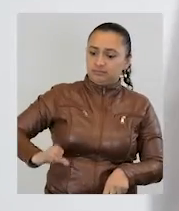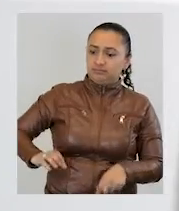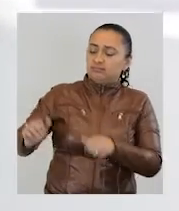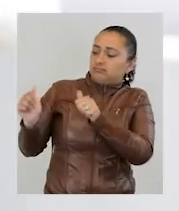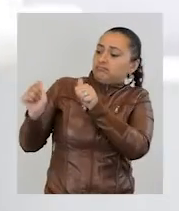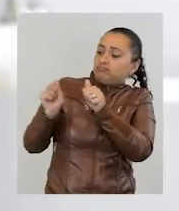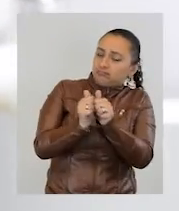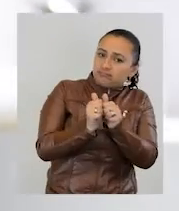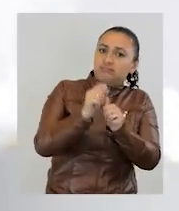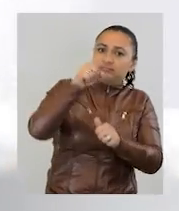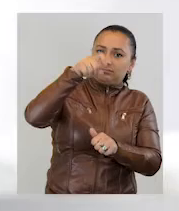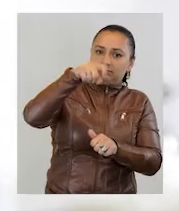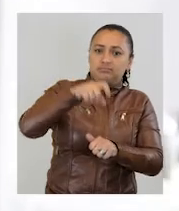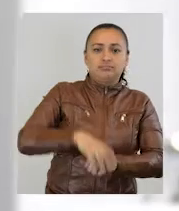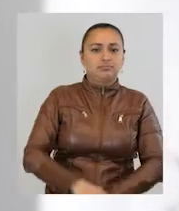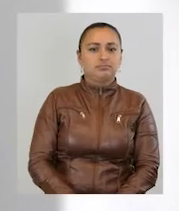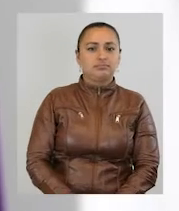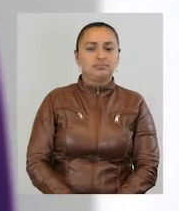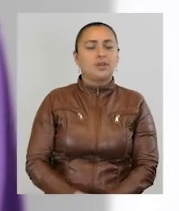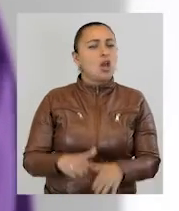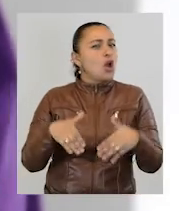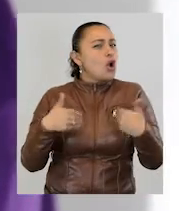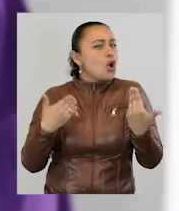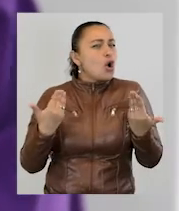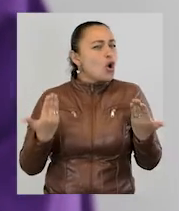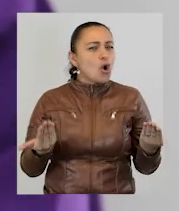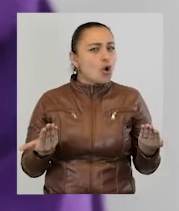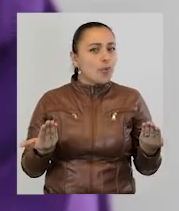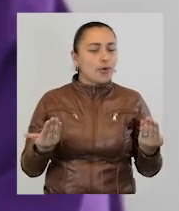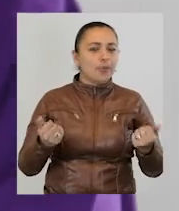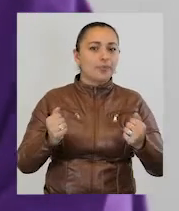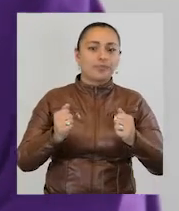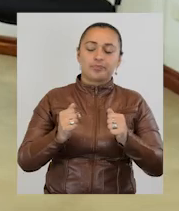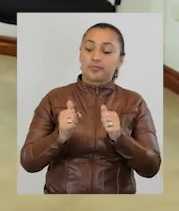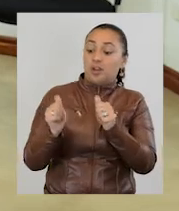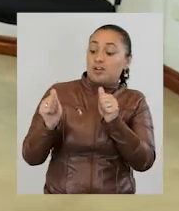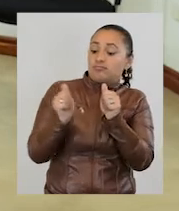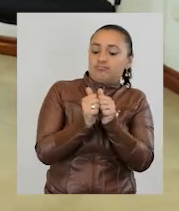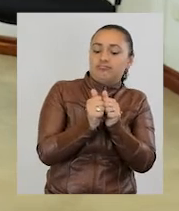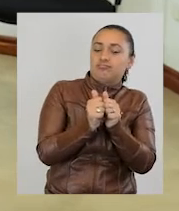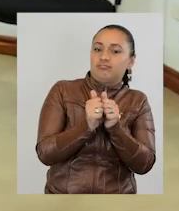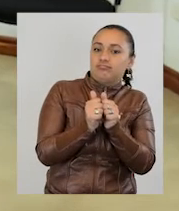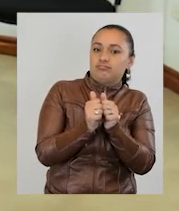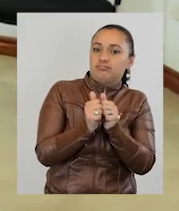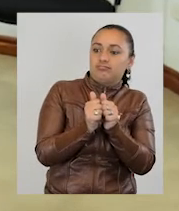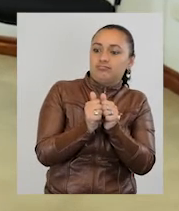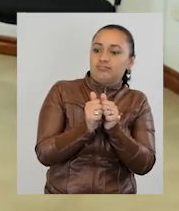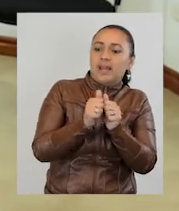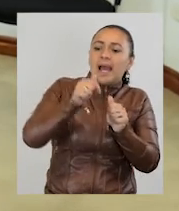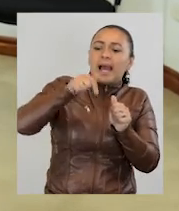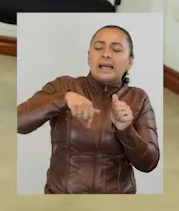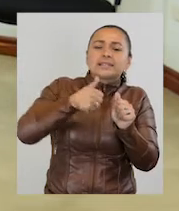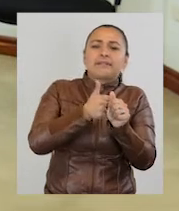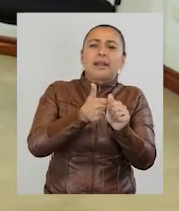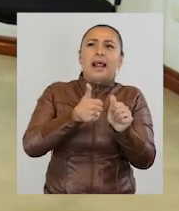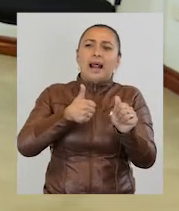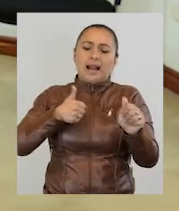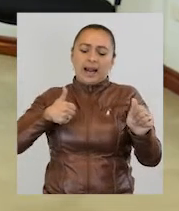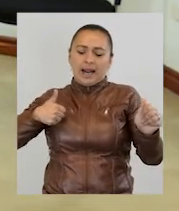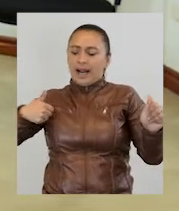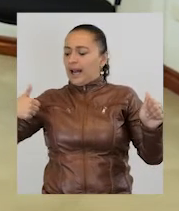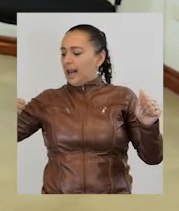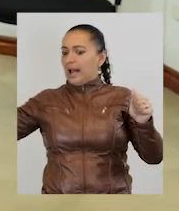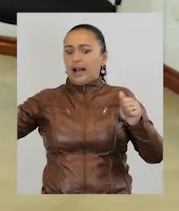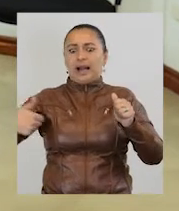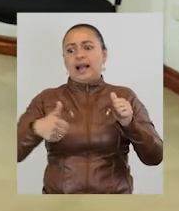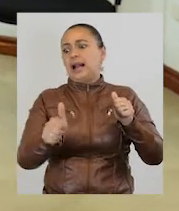hoy Cristo quiere hacerse acompañar. A lo primero que nos obligaría es acompañar a